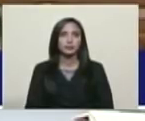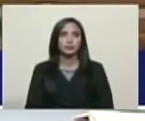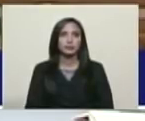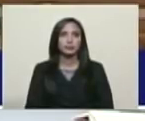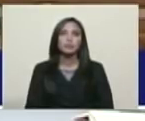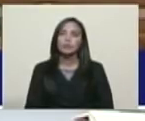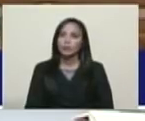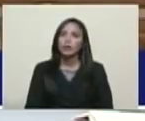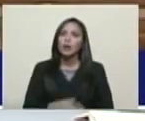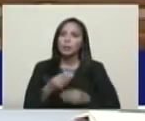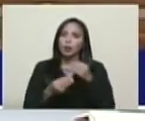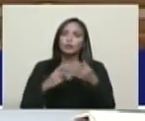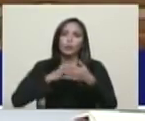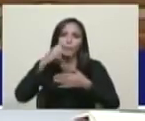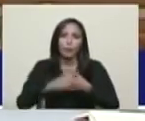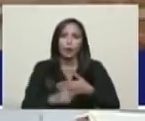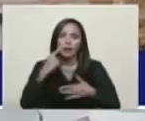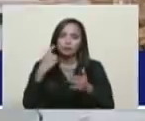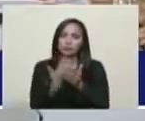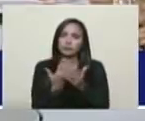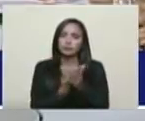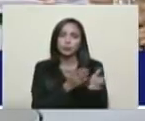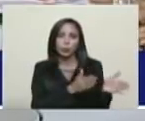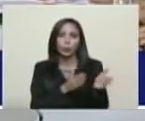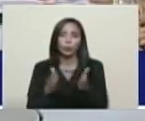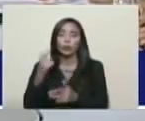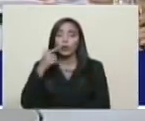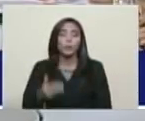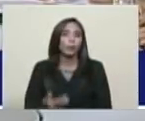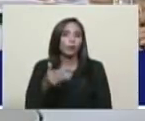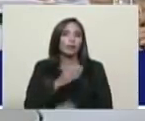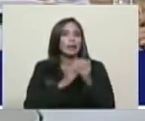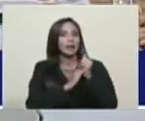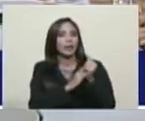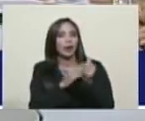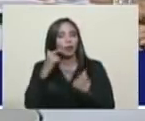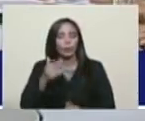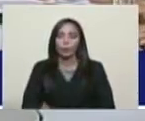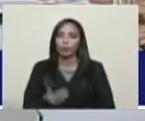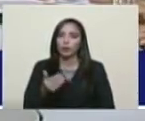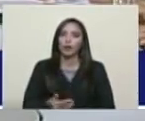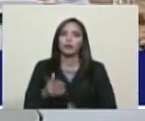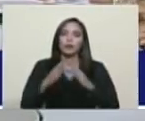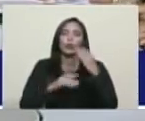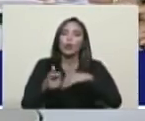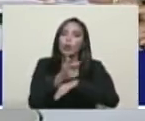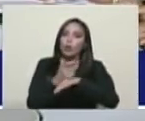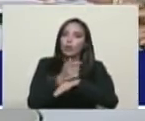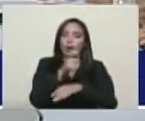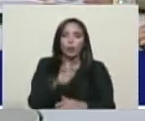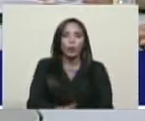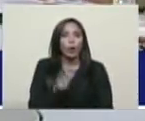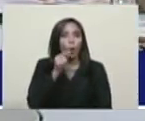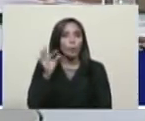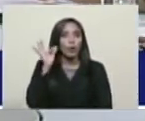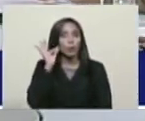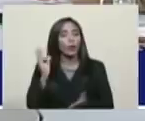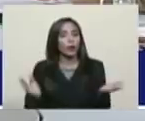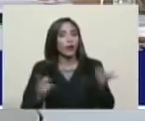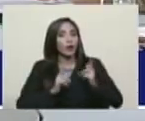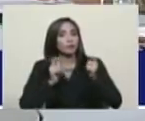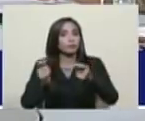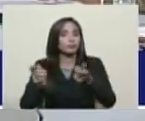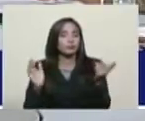Hemos hecho un plan de abastecimiento. Y es vital el liderazgo y el poder de los gobernadores y gobernadoras. Para eso son